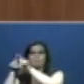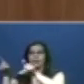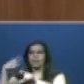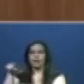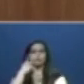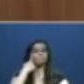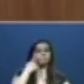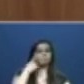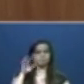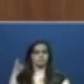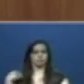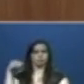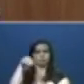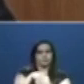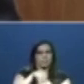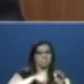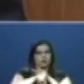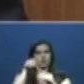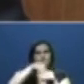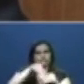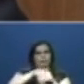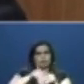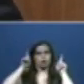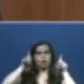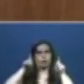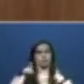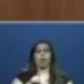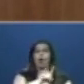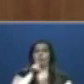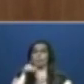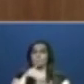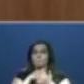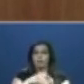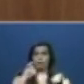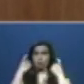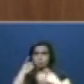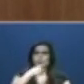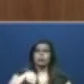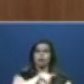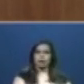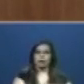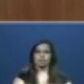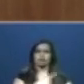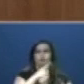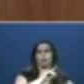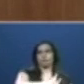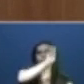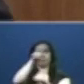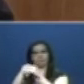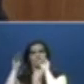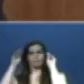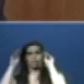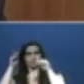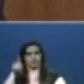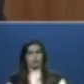desarrollo de los contenidos educativos y más de 11,000 alumnos han desarrollado parte de su formación en ellas Ahora nos